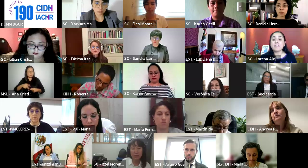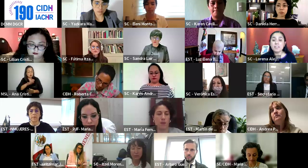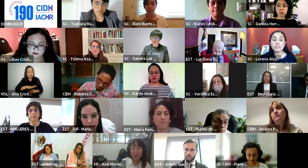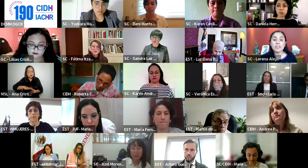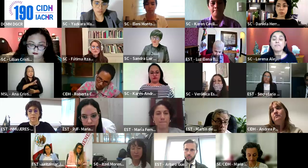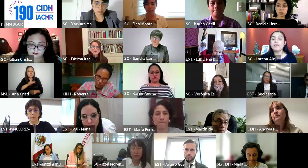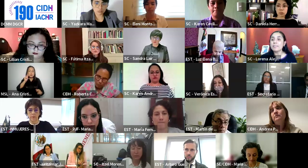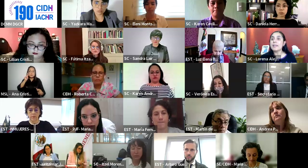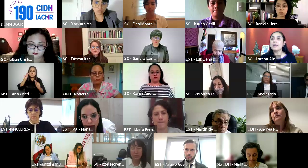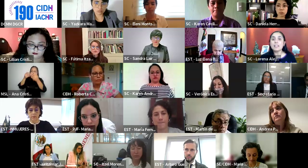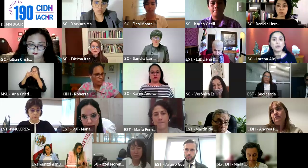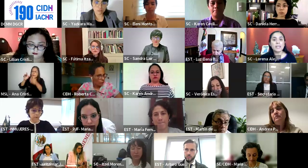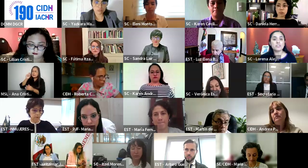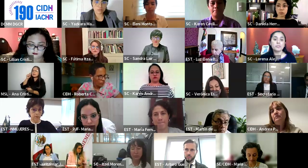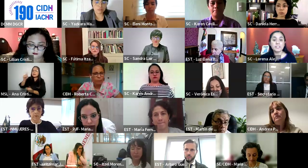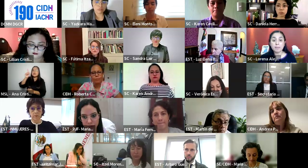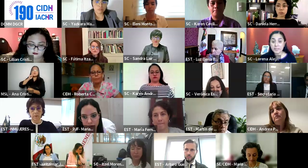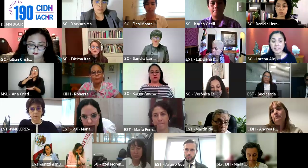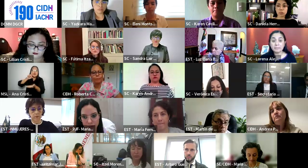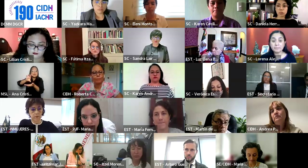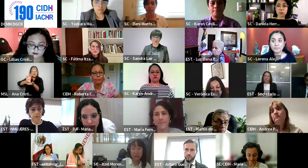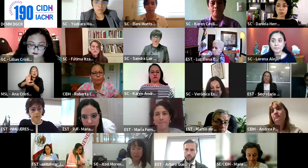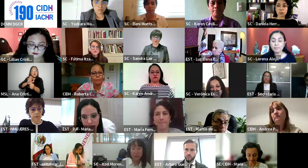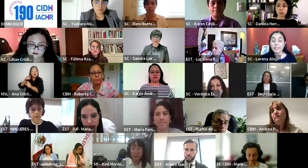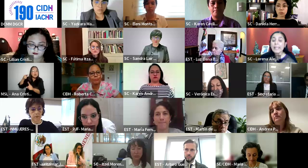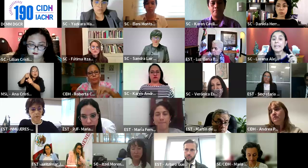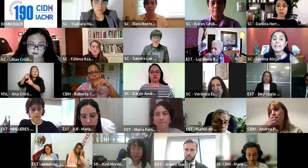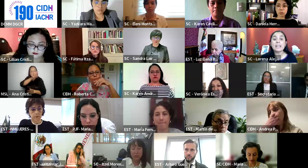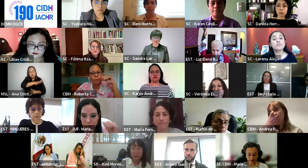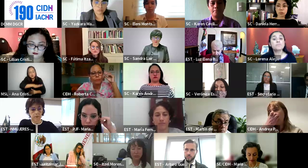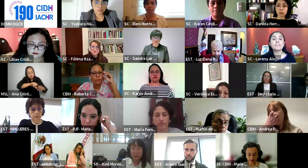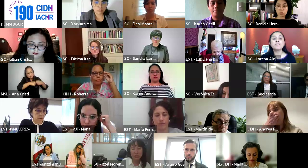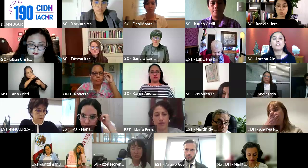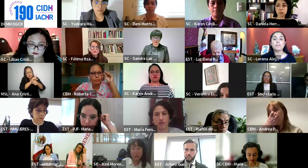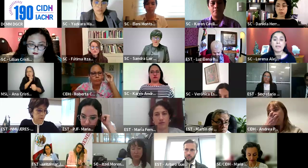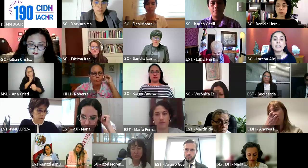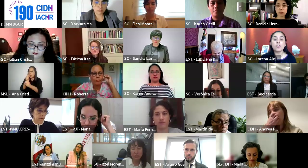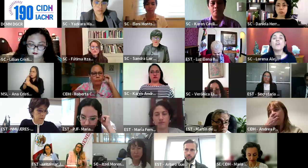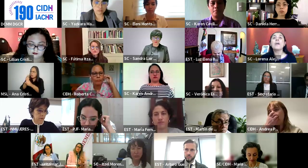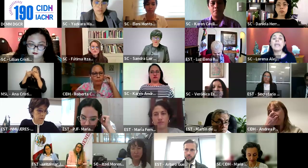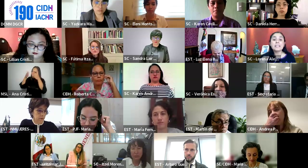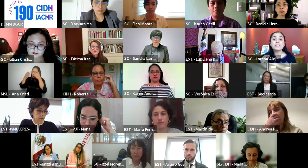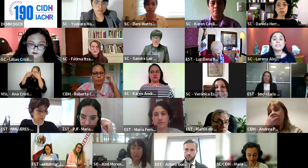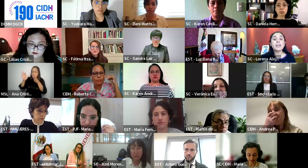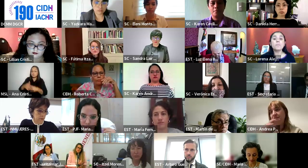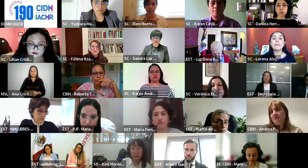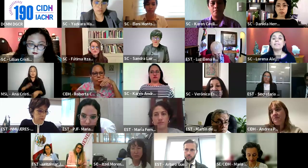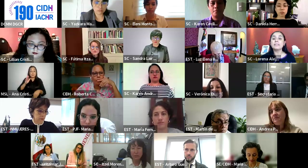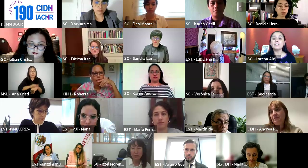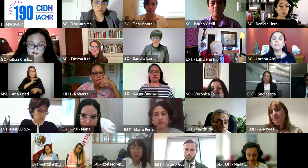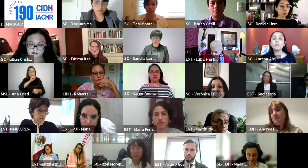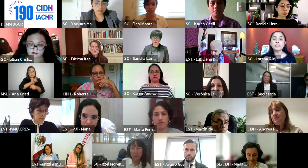y desafíos que enfrentan las mujeres con discapacidad. En el caso específico de México, existen